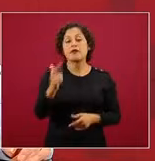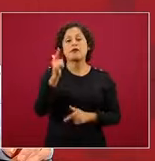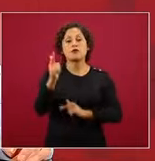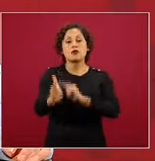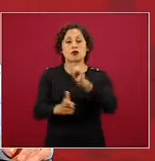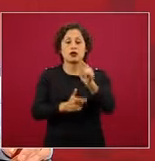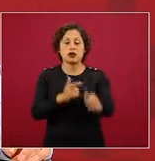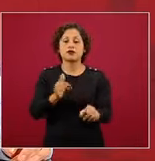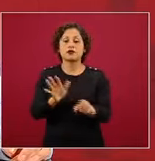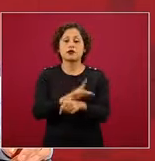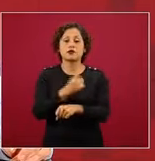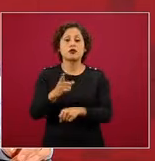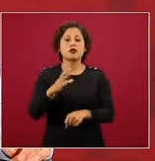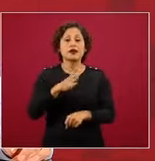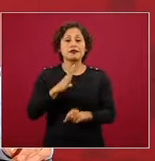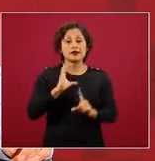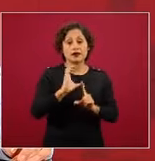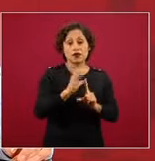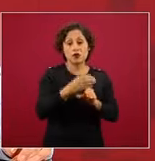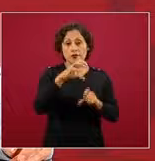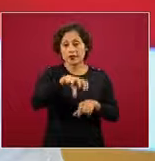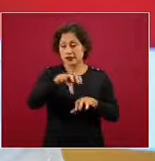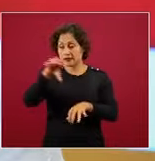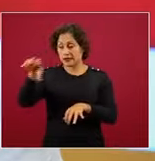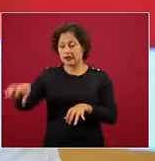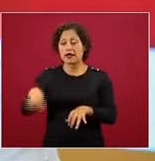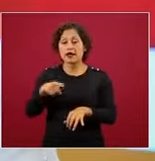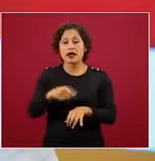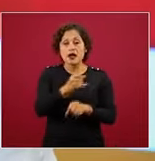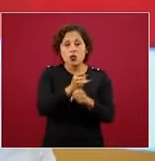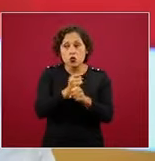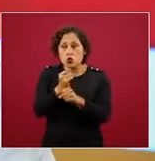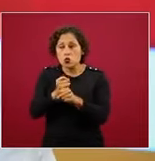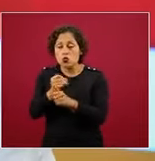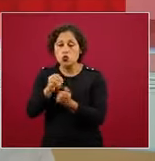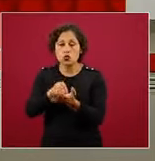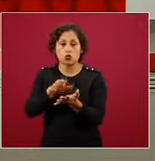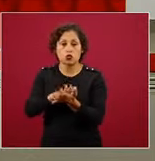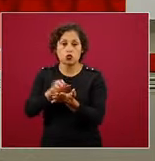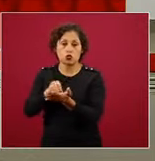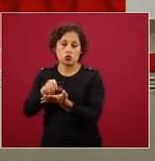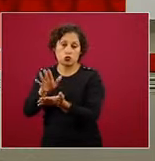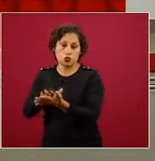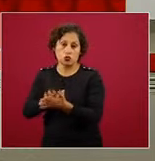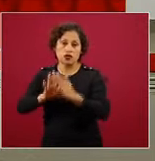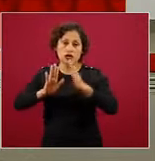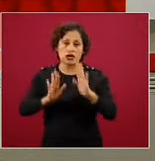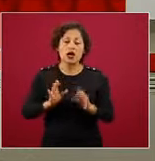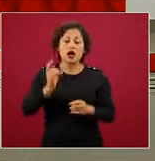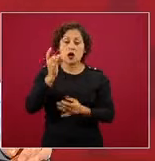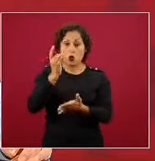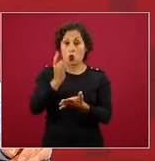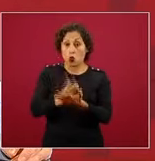que van haciendo la adjudicación. Muchas veces no solamente tienen que ver que en efecto se